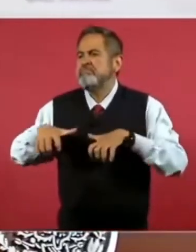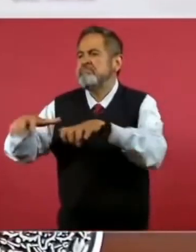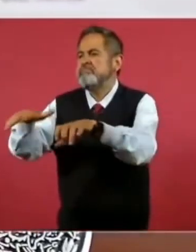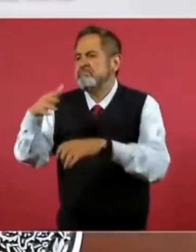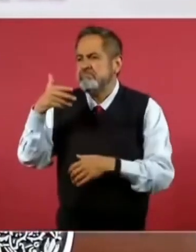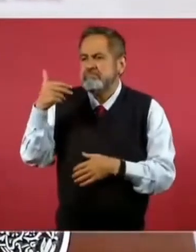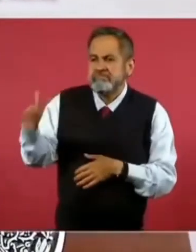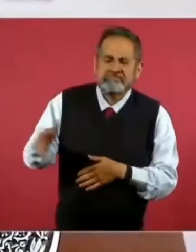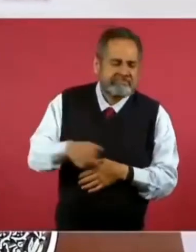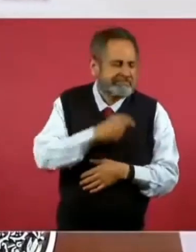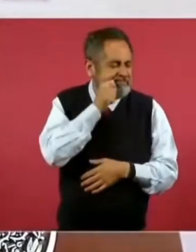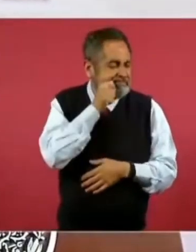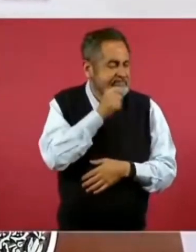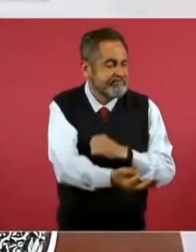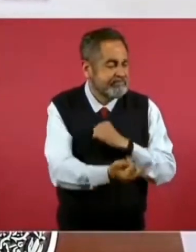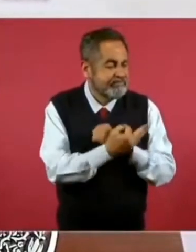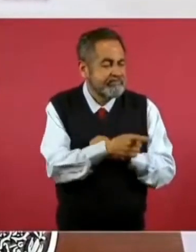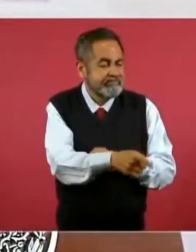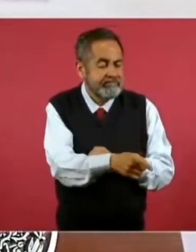interés general.